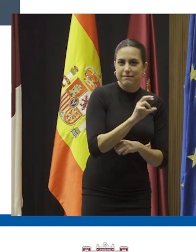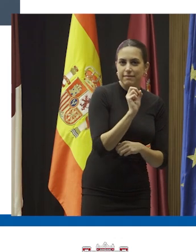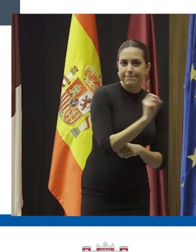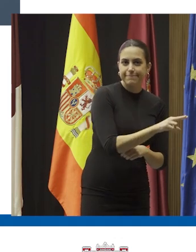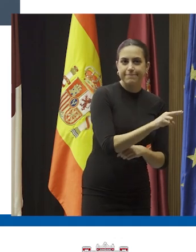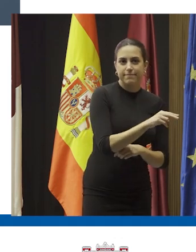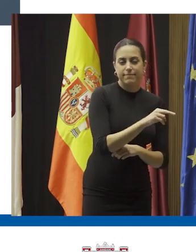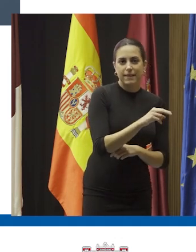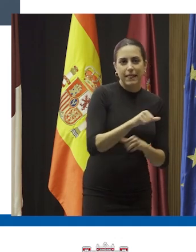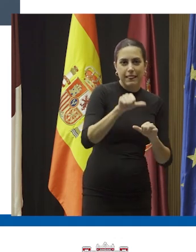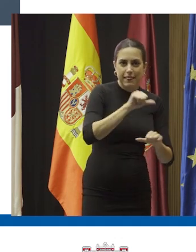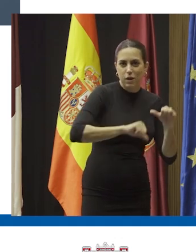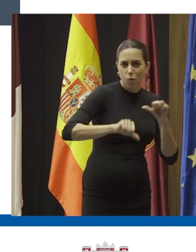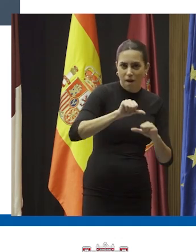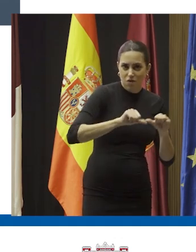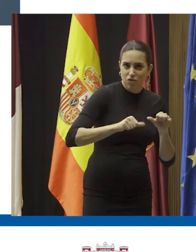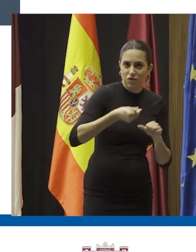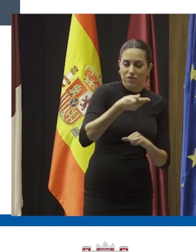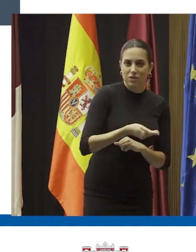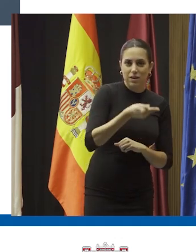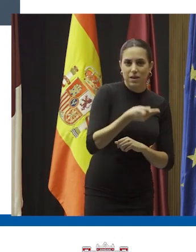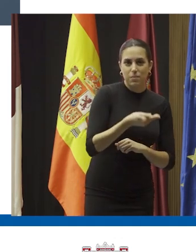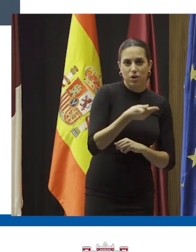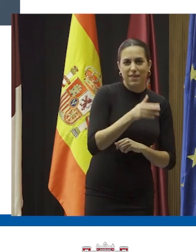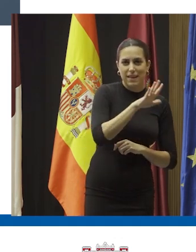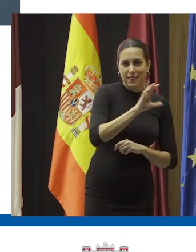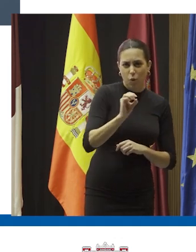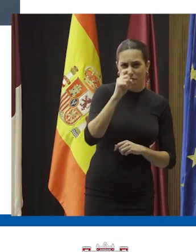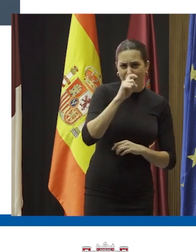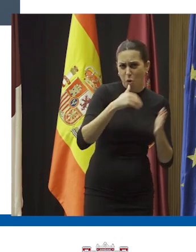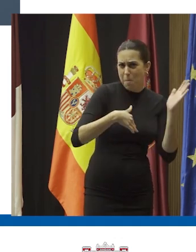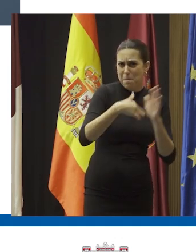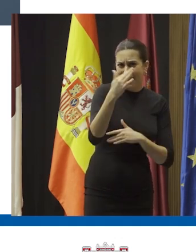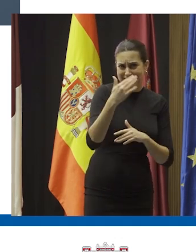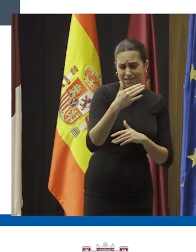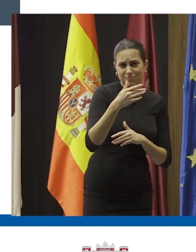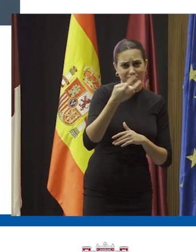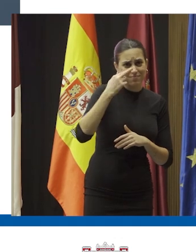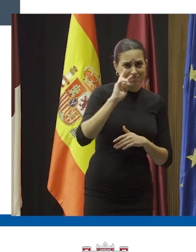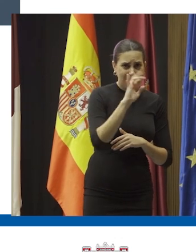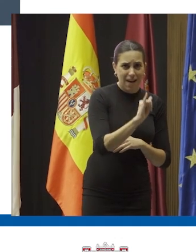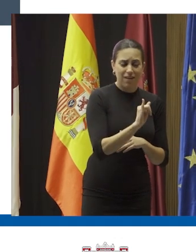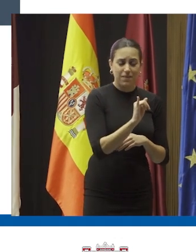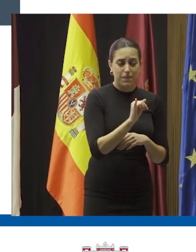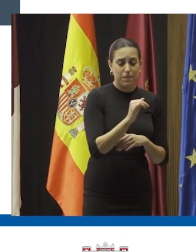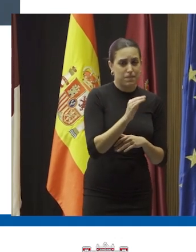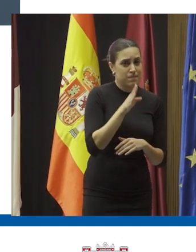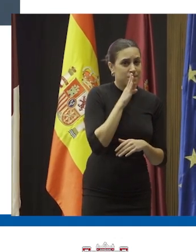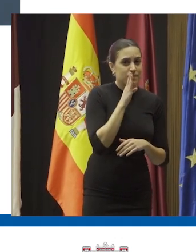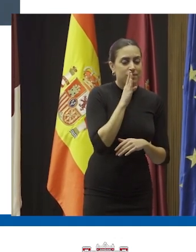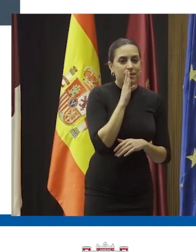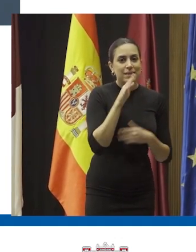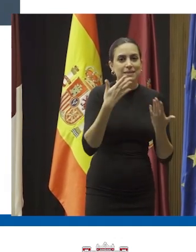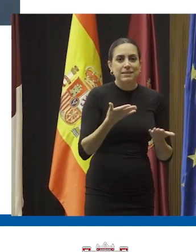Qasis, cirujano importante durante más de 50 años en Medina Zara. Es decir, que la medicina